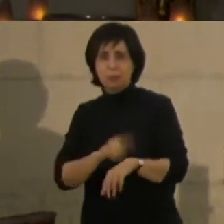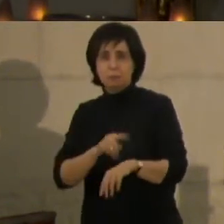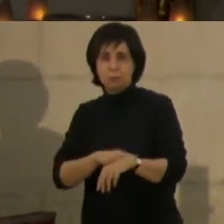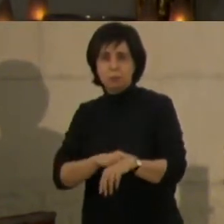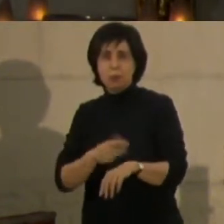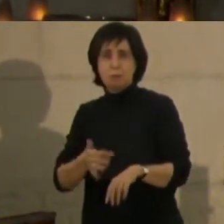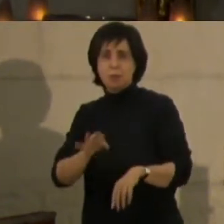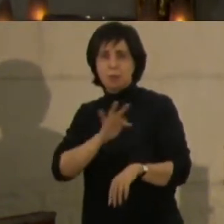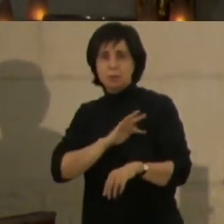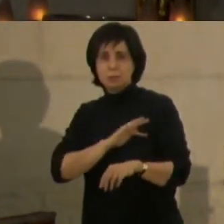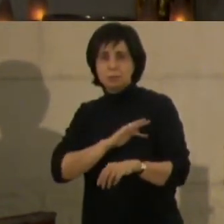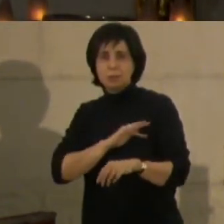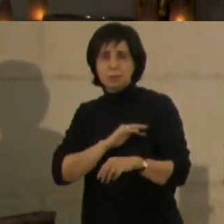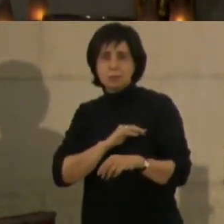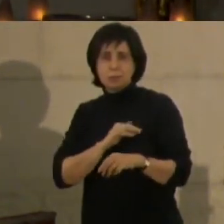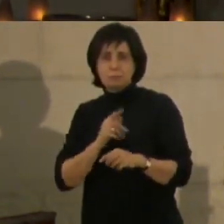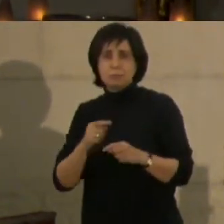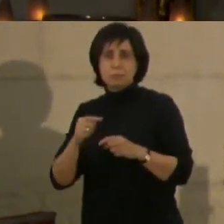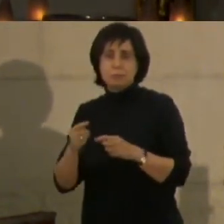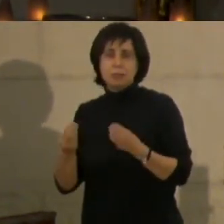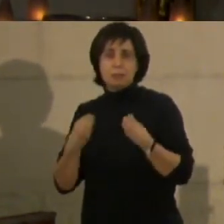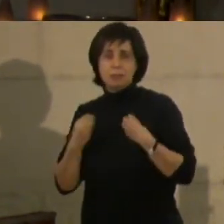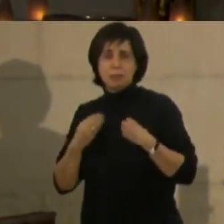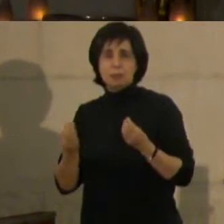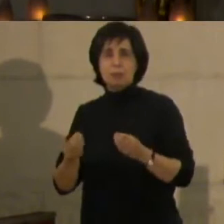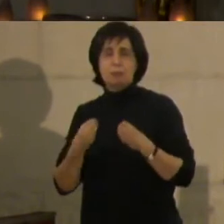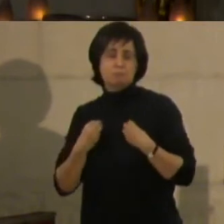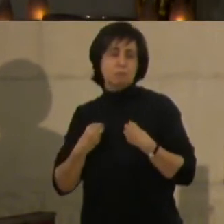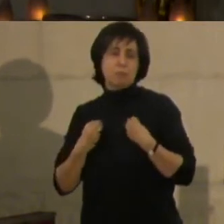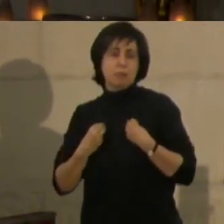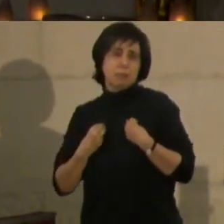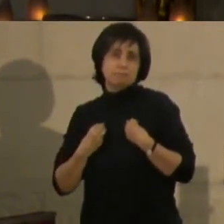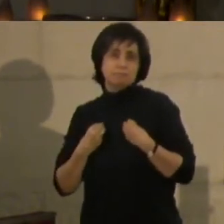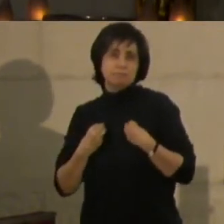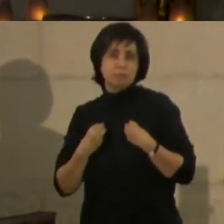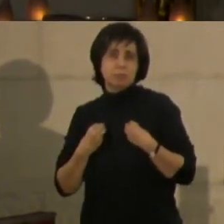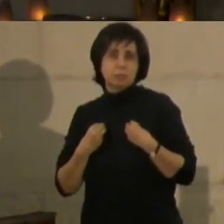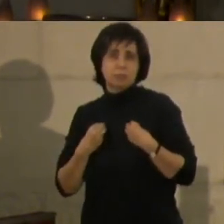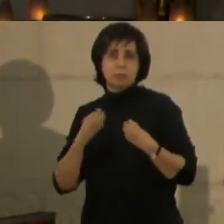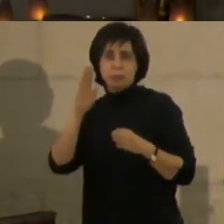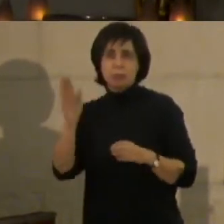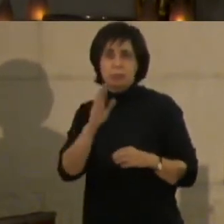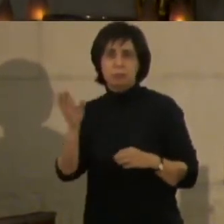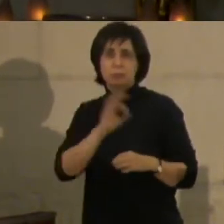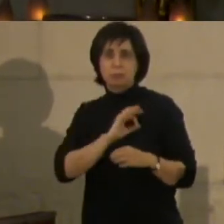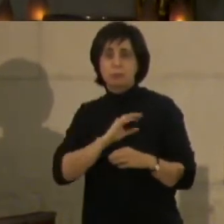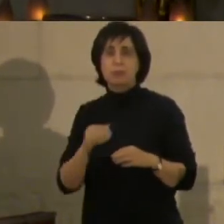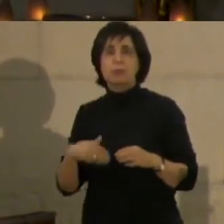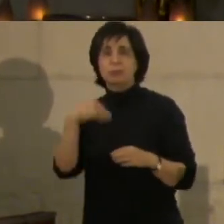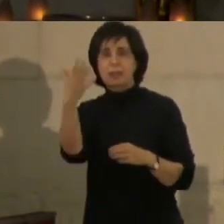por lo que merece la pena entretenernos en la vida. Y sobre todo, le bendigo al Señor porque me dice, da la